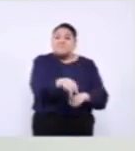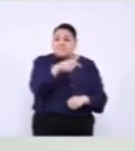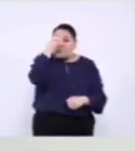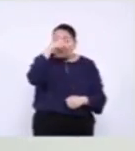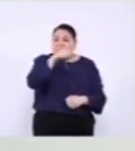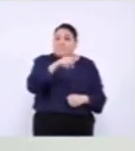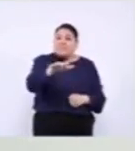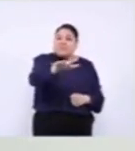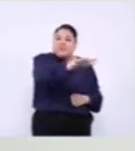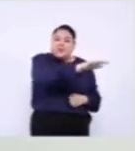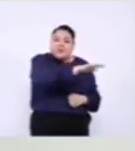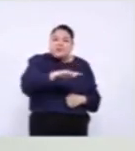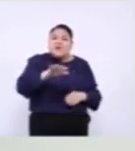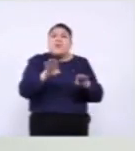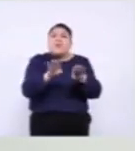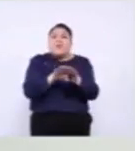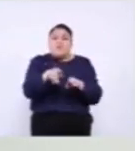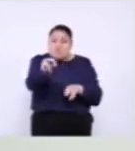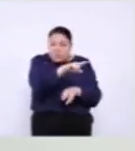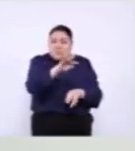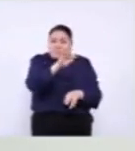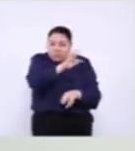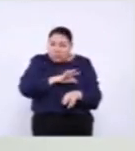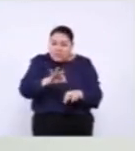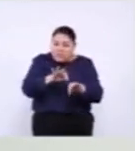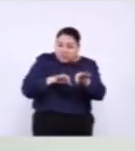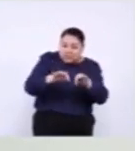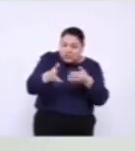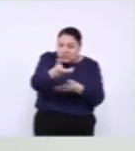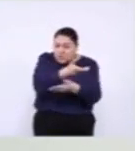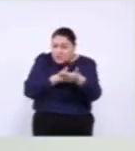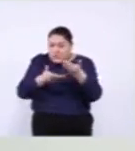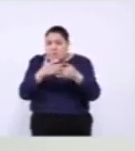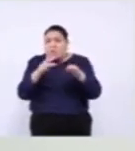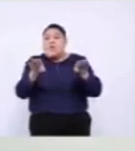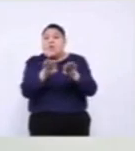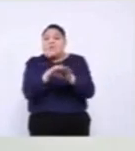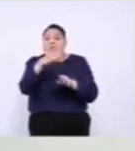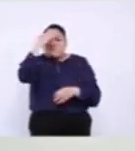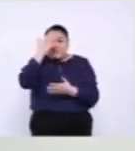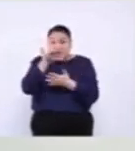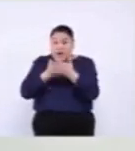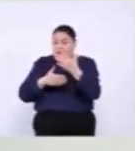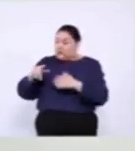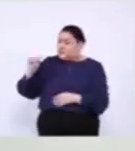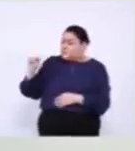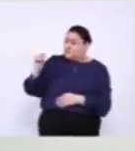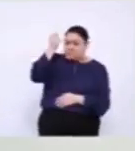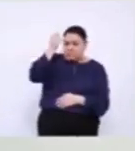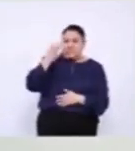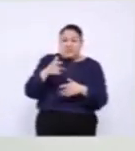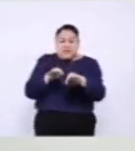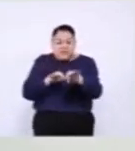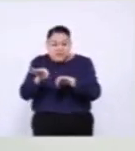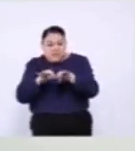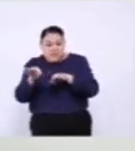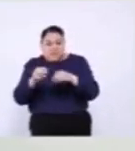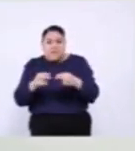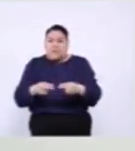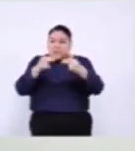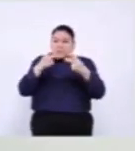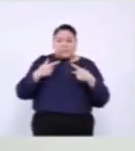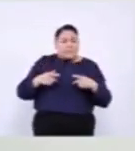el potencial productivo y social en un contexto cambiante donde la tecnología los mercados laborales y las